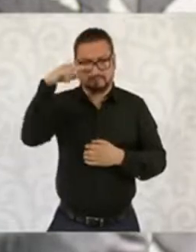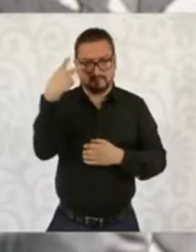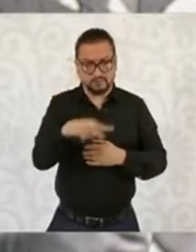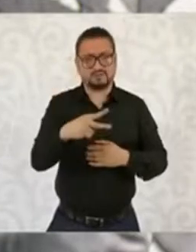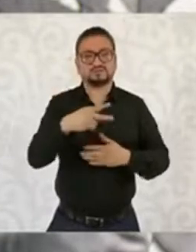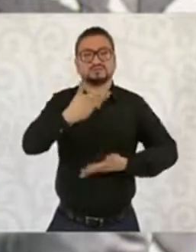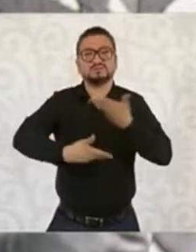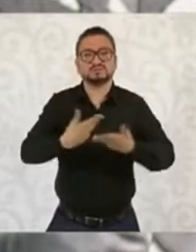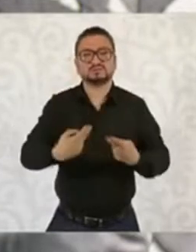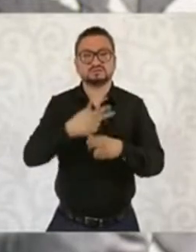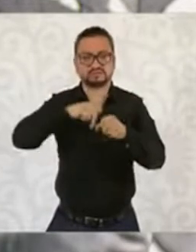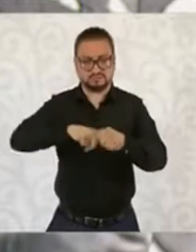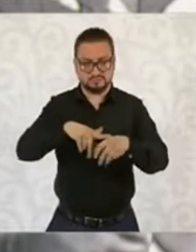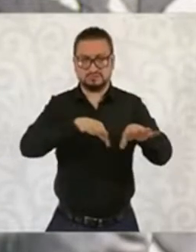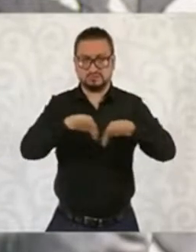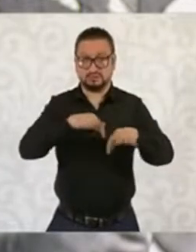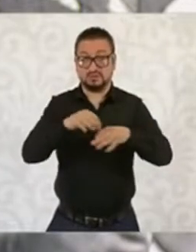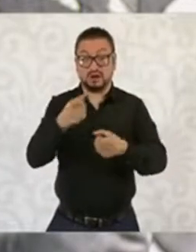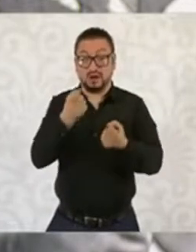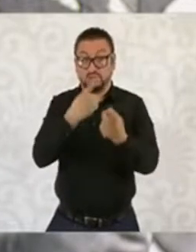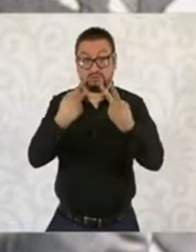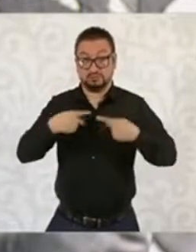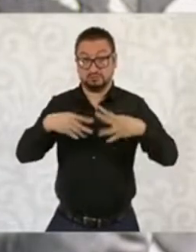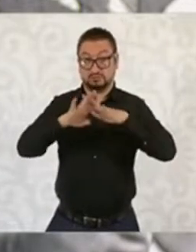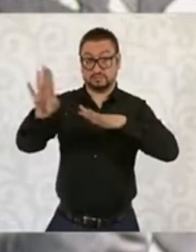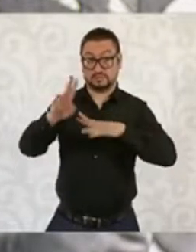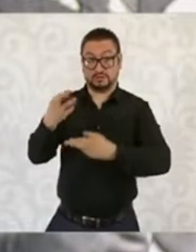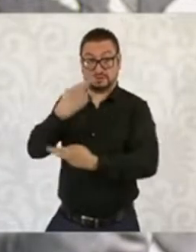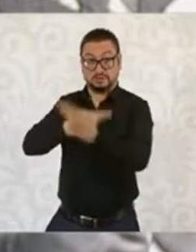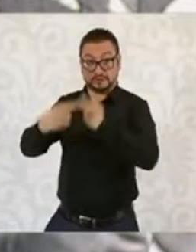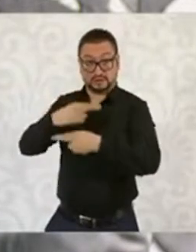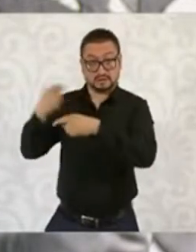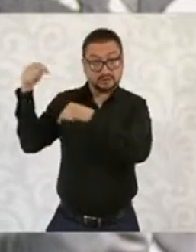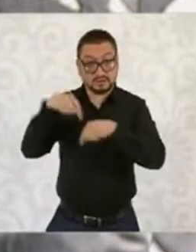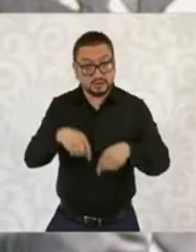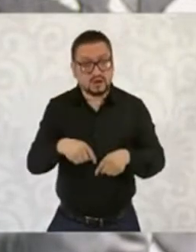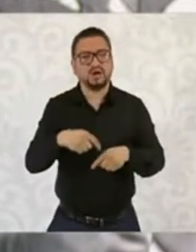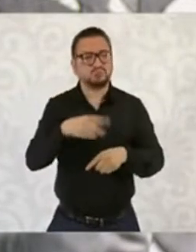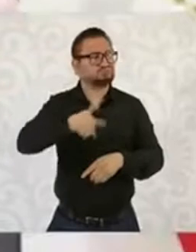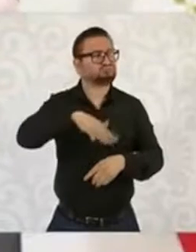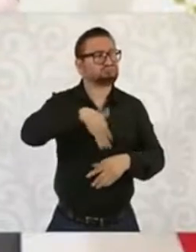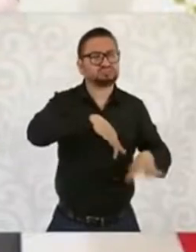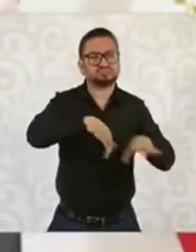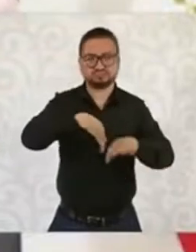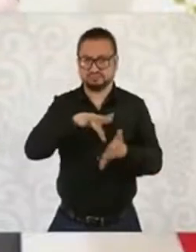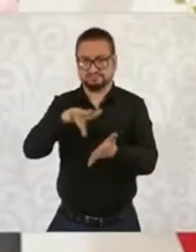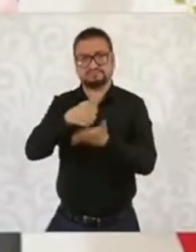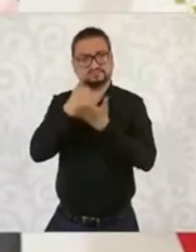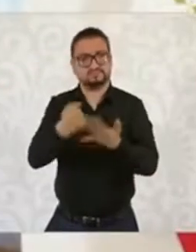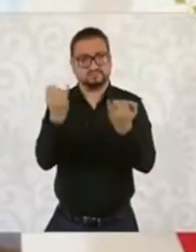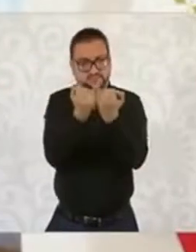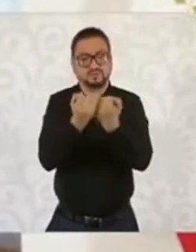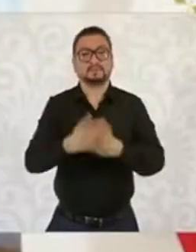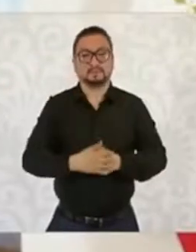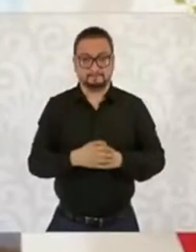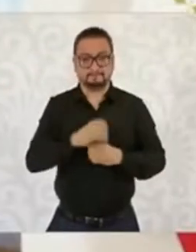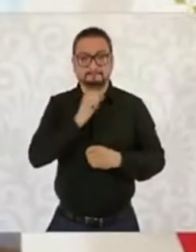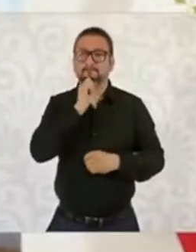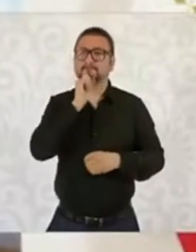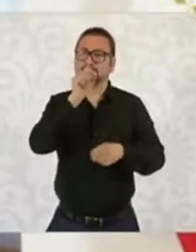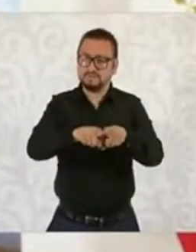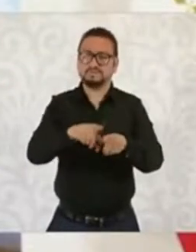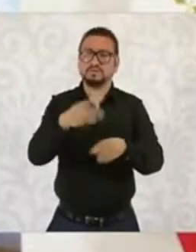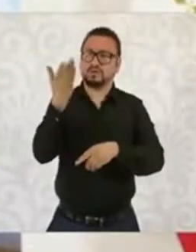Nacional de Empleo apoya a las personas repatriadas en búsqueda de empleo. También destacar que hemos avanzado